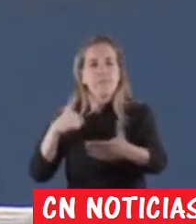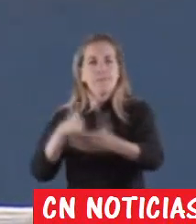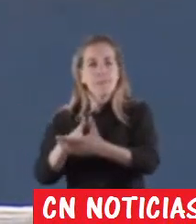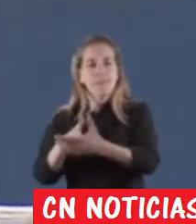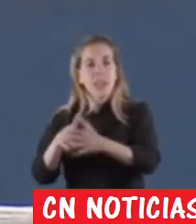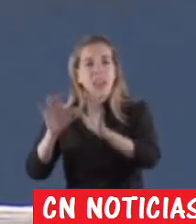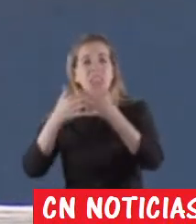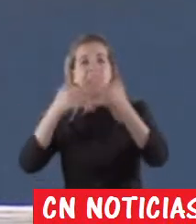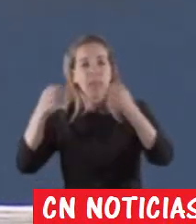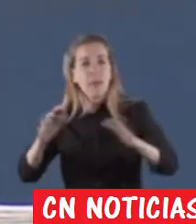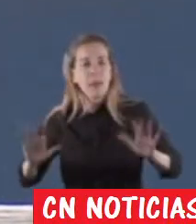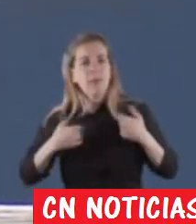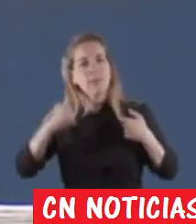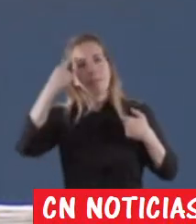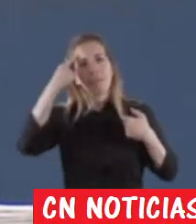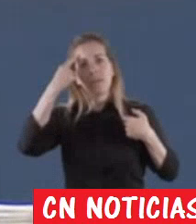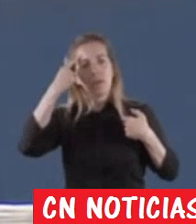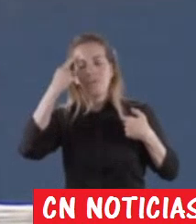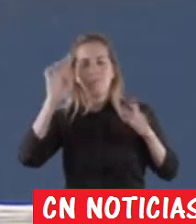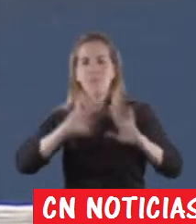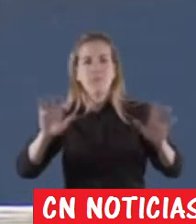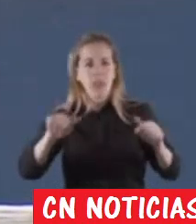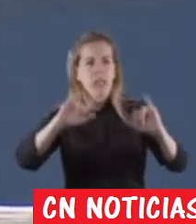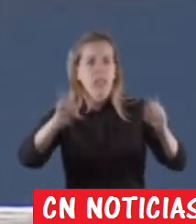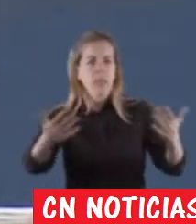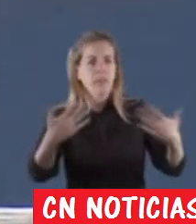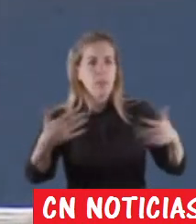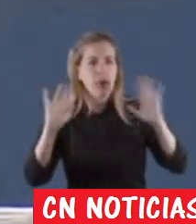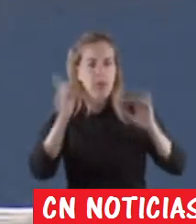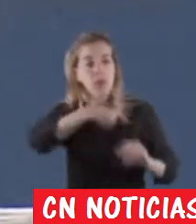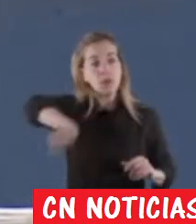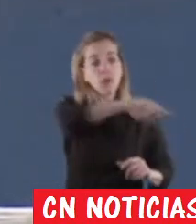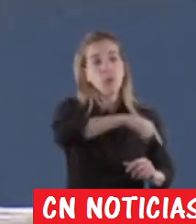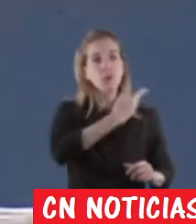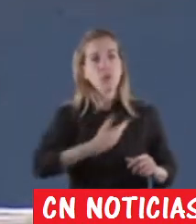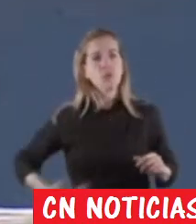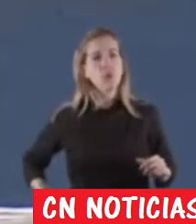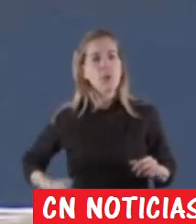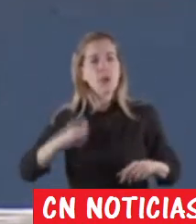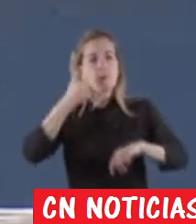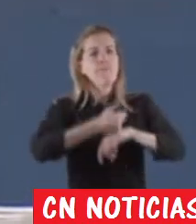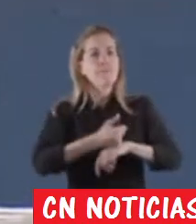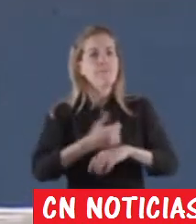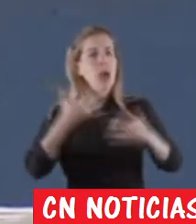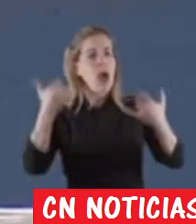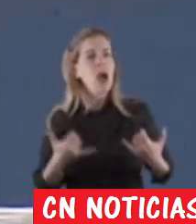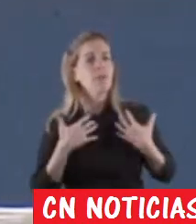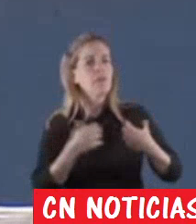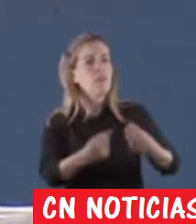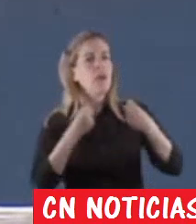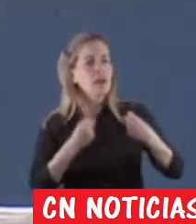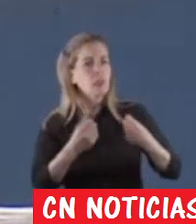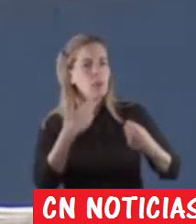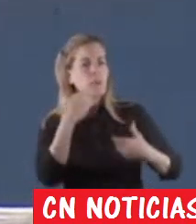verdad que yo pienso exactamente lo contrario. Creo que somos un gobierno que tiene la fuerza necesaria para ir adelante más